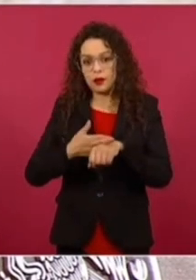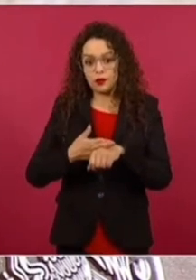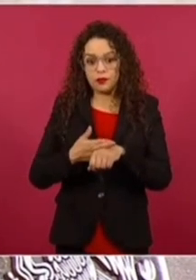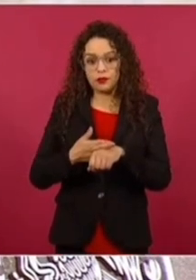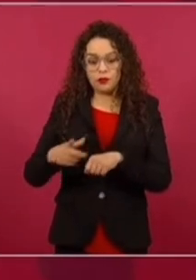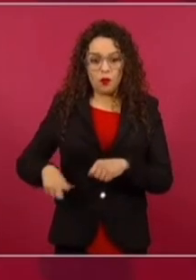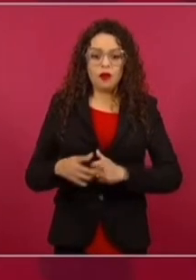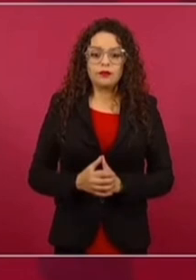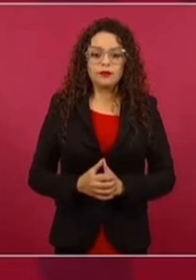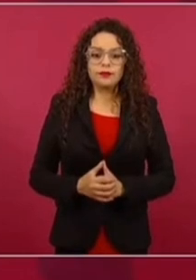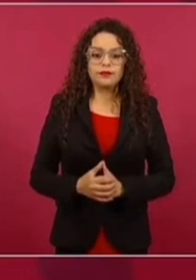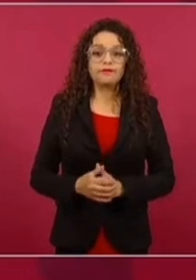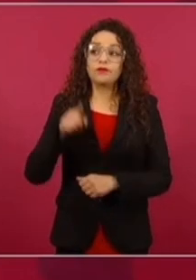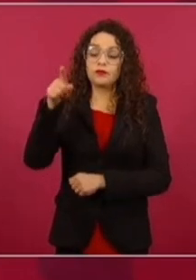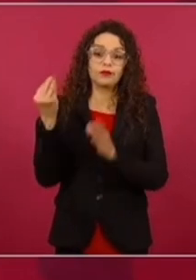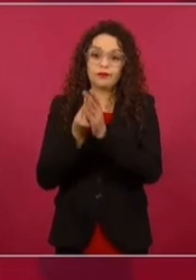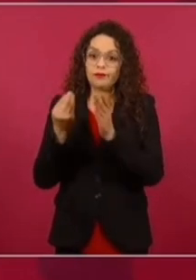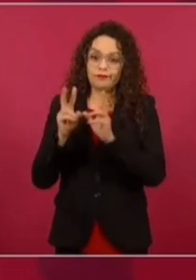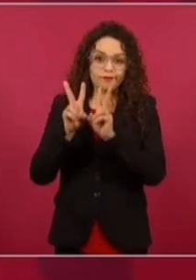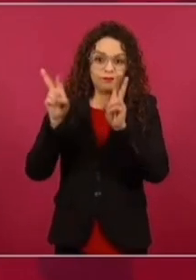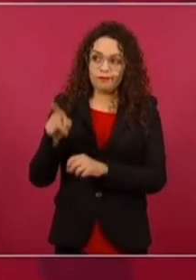Desde luego es un asunto que lleva la Fiscalía